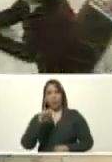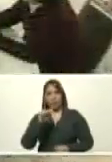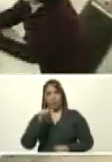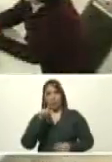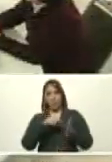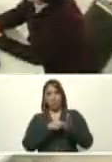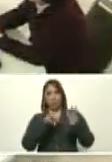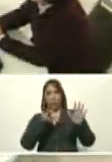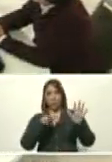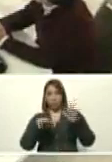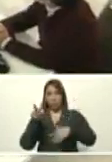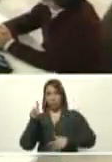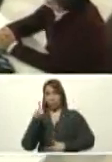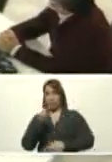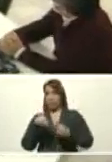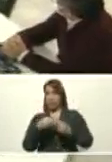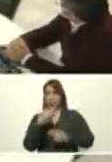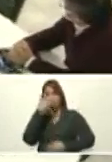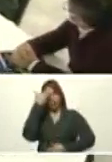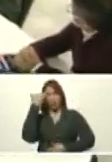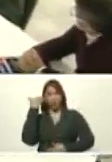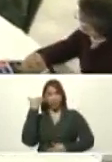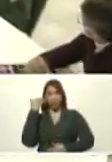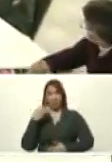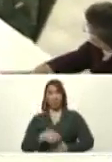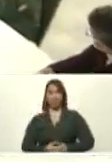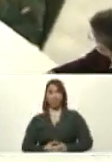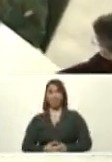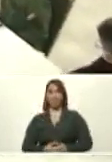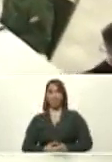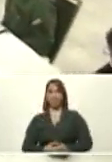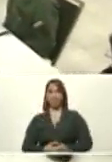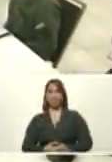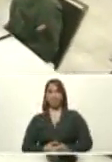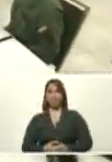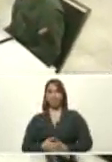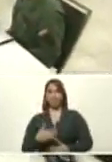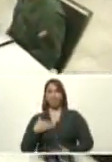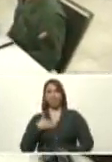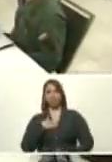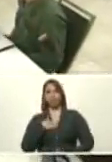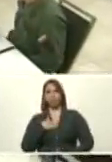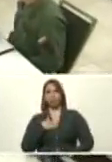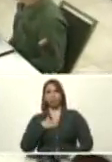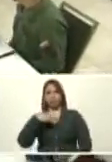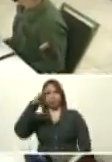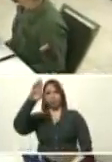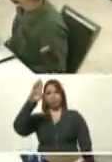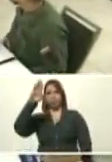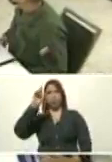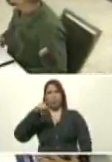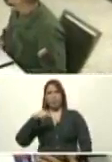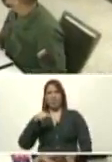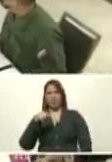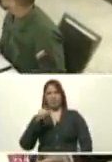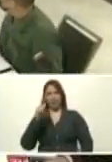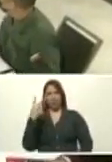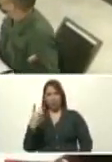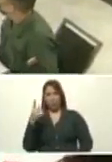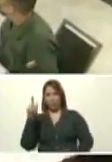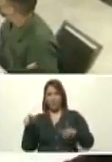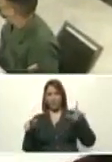1812. Que nadie se olvide. De Napoleón Bonaparte y de Hitler. Porque será el